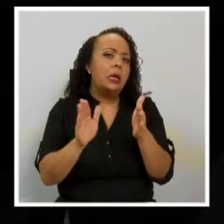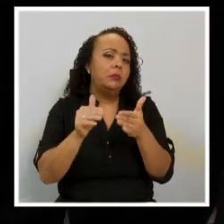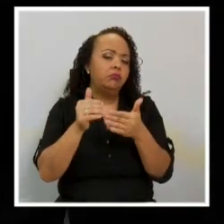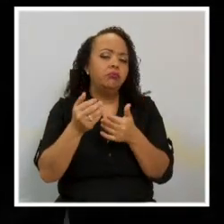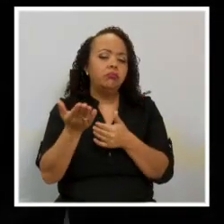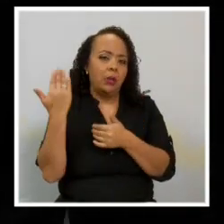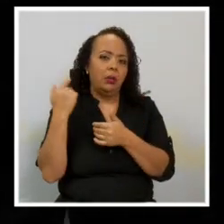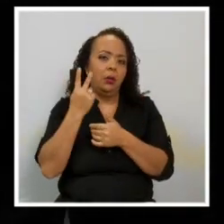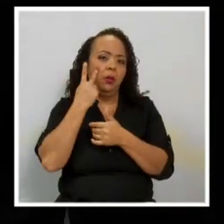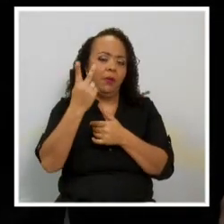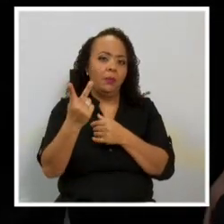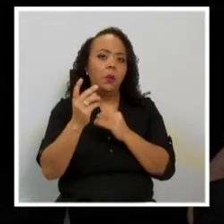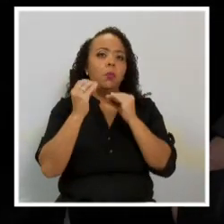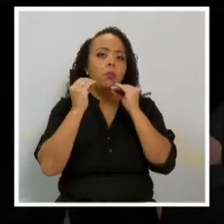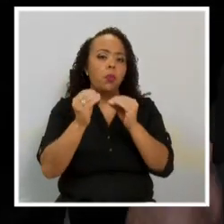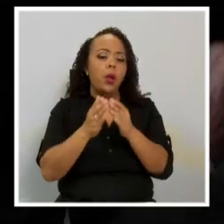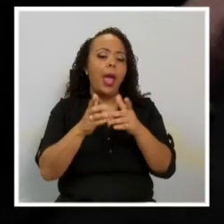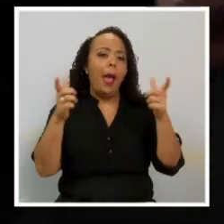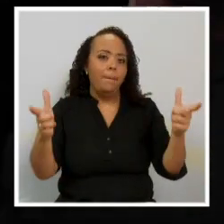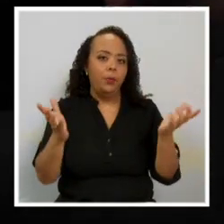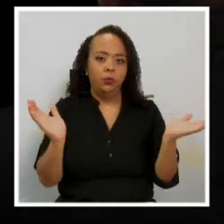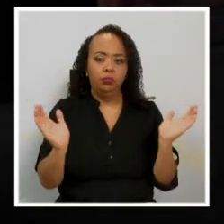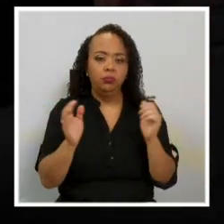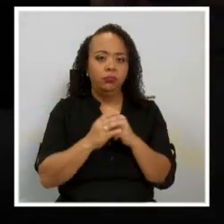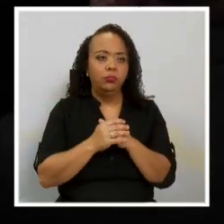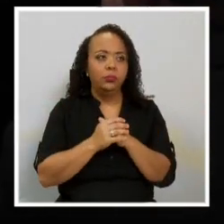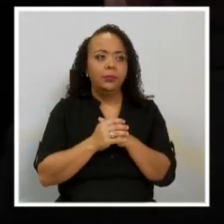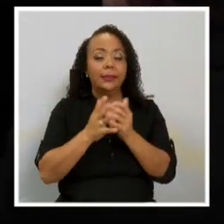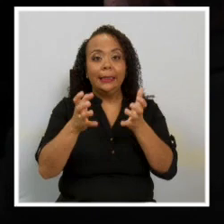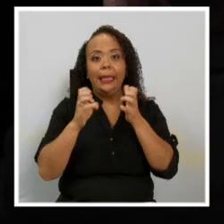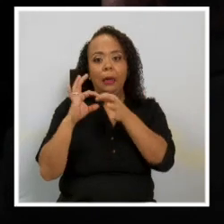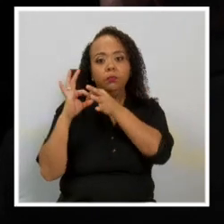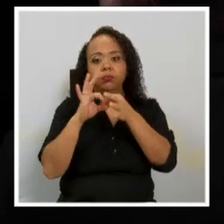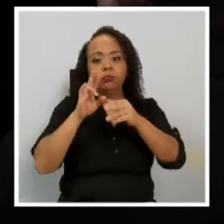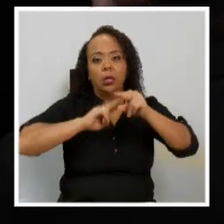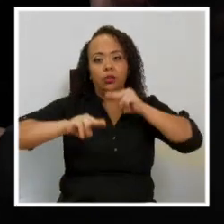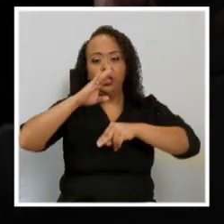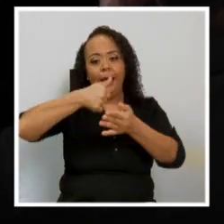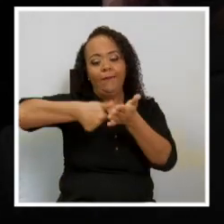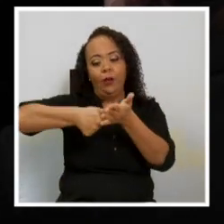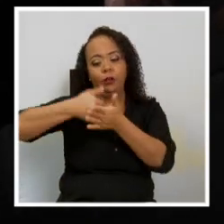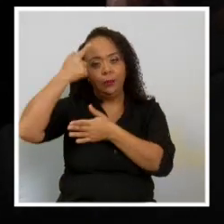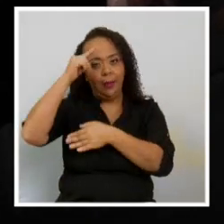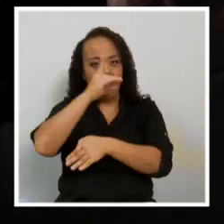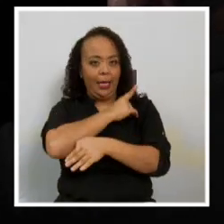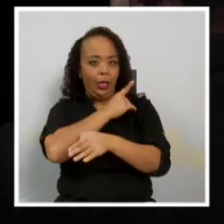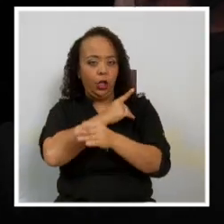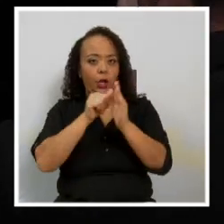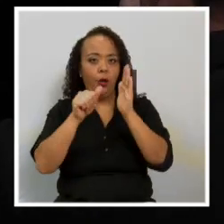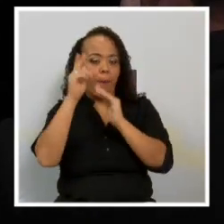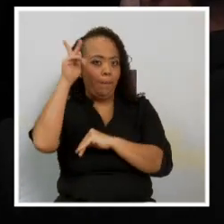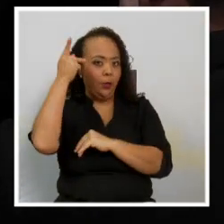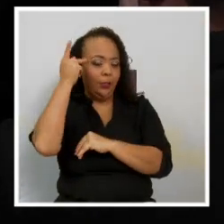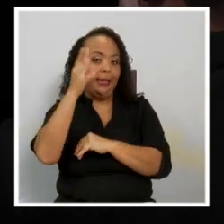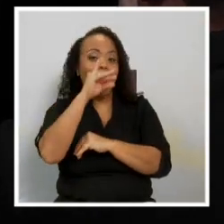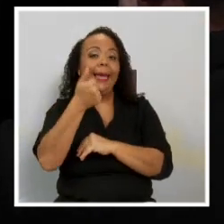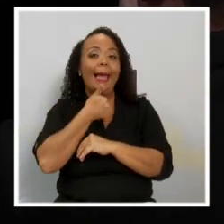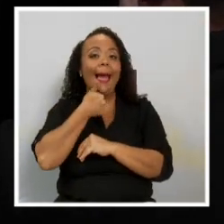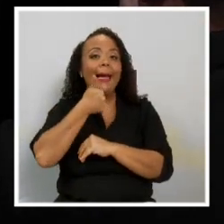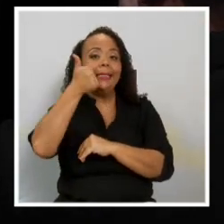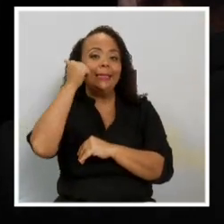¿verdad? Es muy, muy amplio, que pretendía amarrar la negociación y los votos para este directorio político. Y ayer,